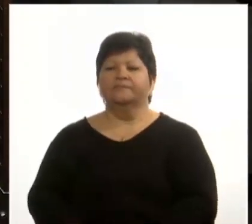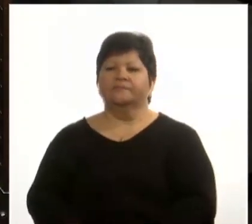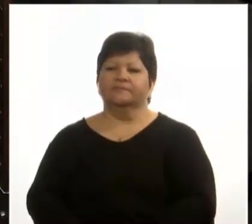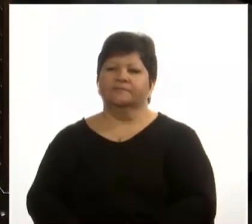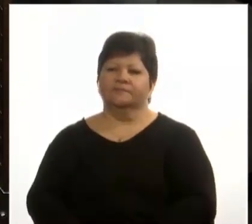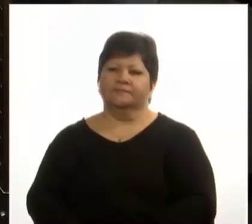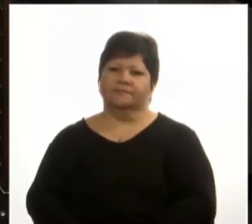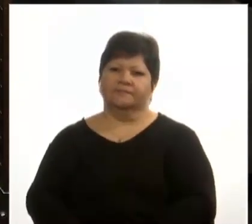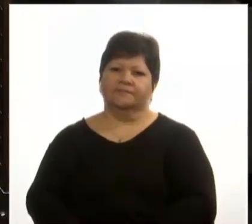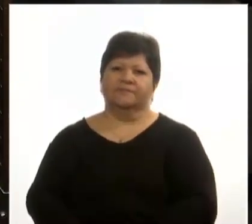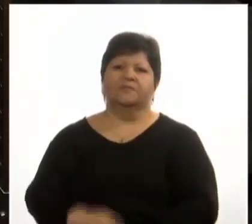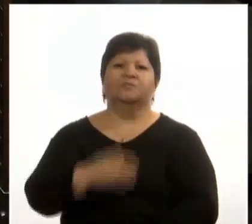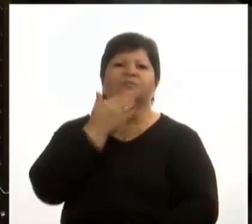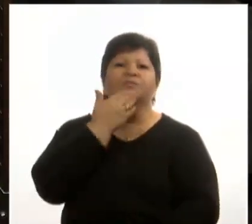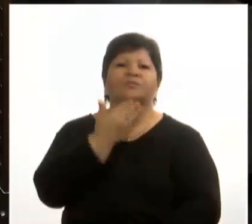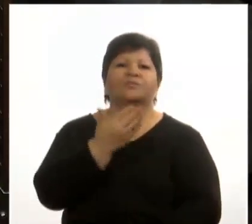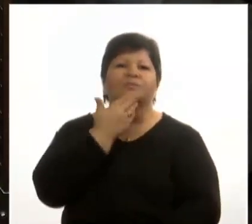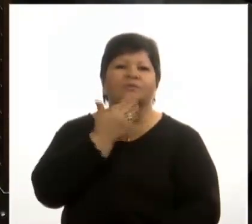Gracias, señor presidente.